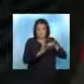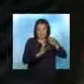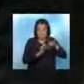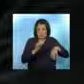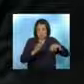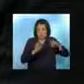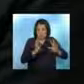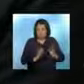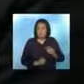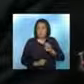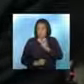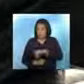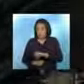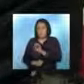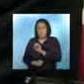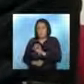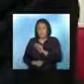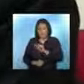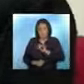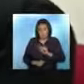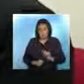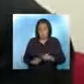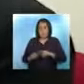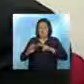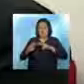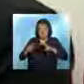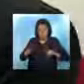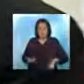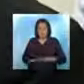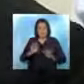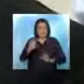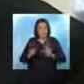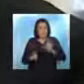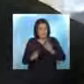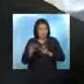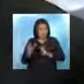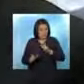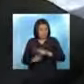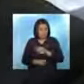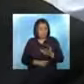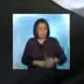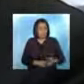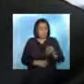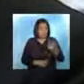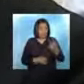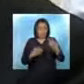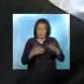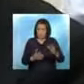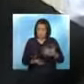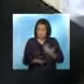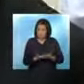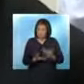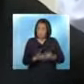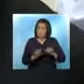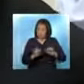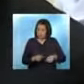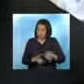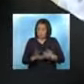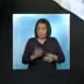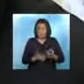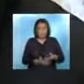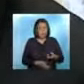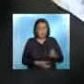efecto, SUNAT ha iniciado la investigación con 16 contribuyentes, de ellos dos han sustentado adecuadamente el incremento